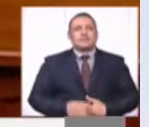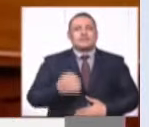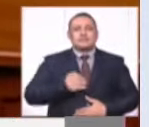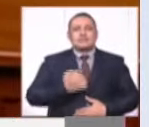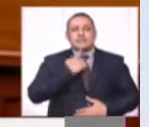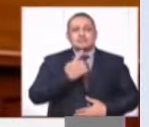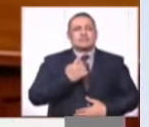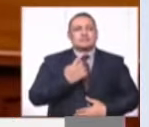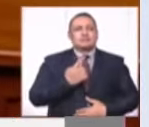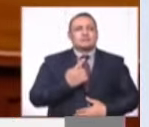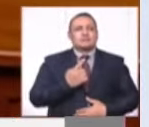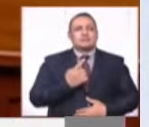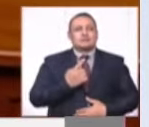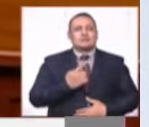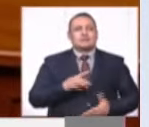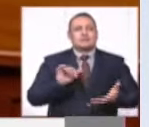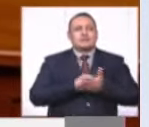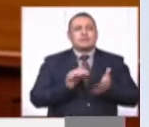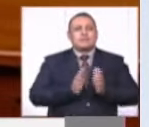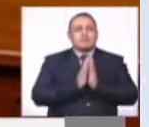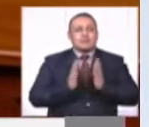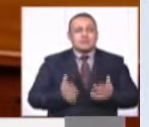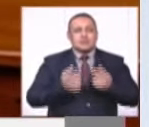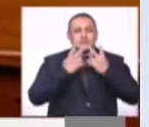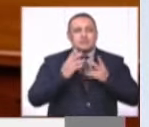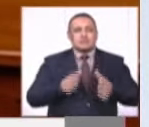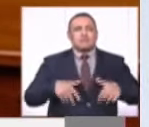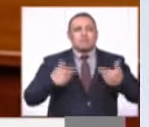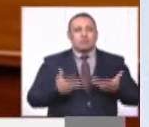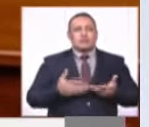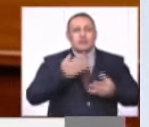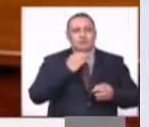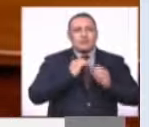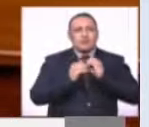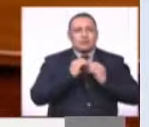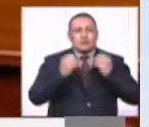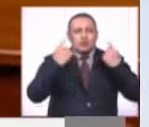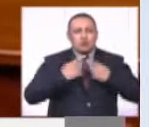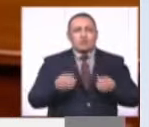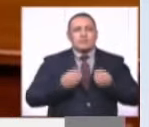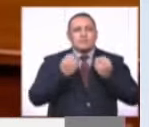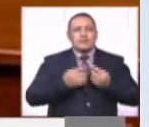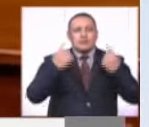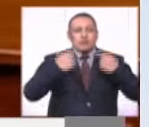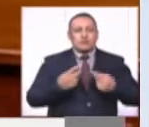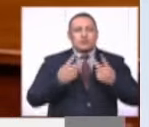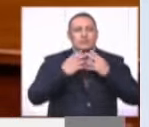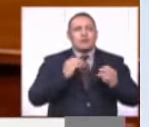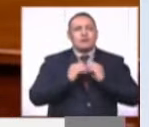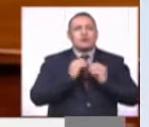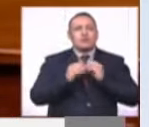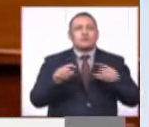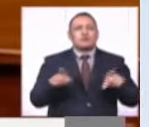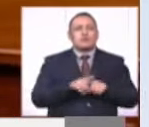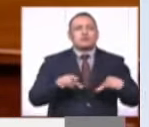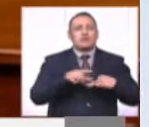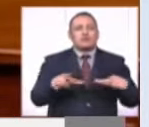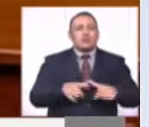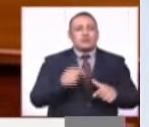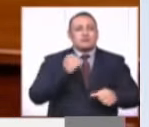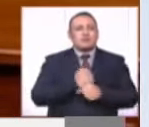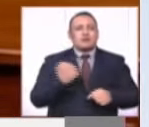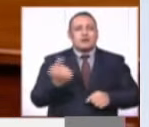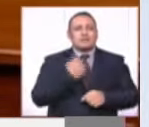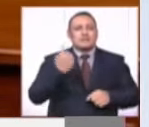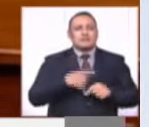Dice que solicita que se puedan mejorar condiciones para que se concrete el mejoramiento de las obras